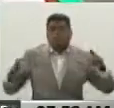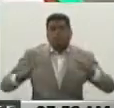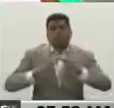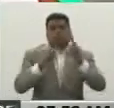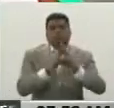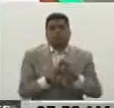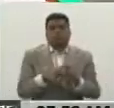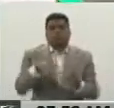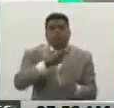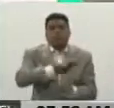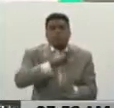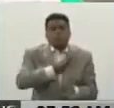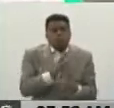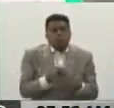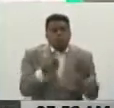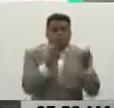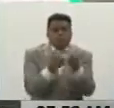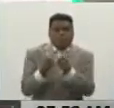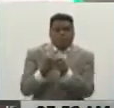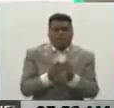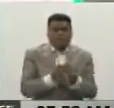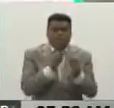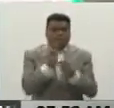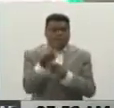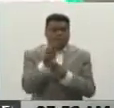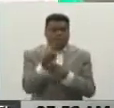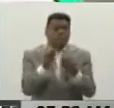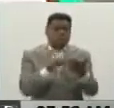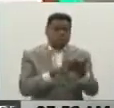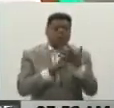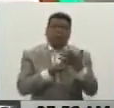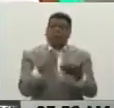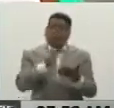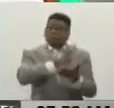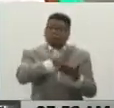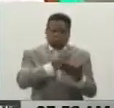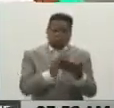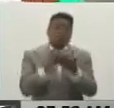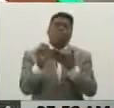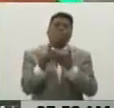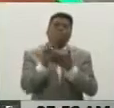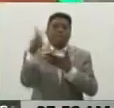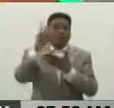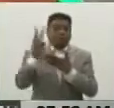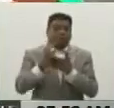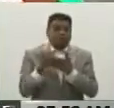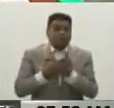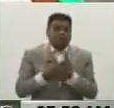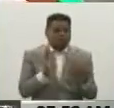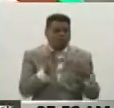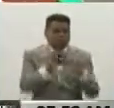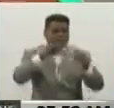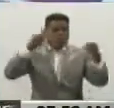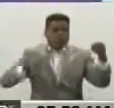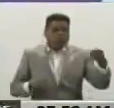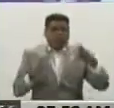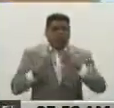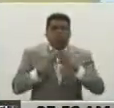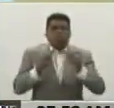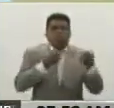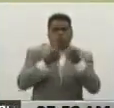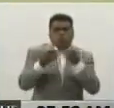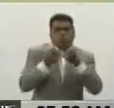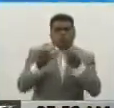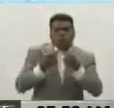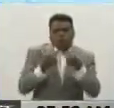podemos tener nuestras cuentas, para de alguna manera también desvincularnos un poco de todo este mundo que es manipulado, claro, como